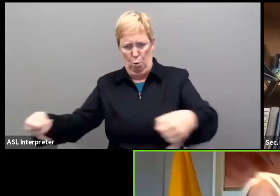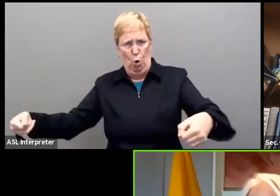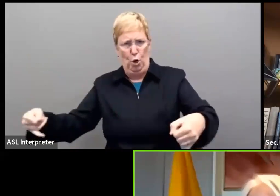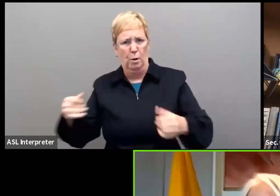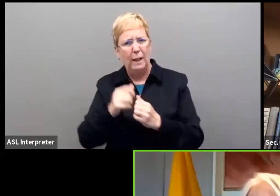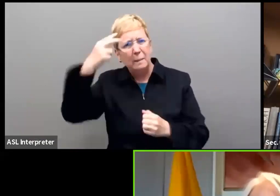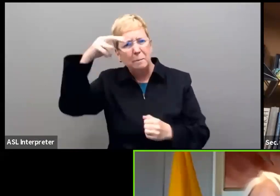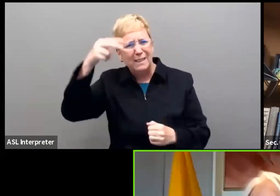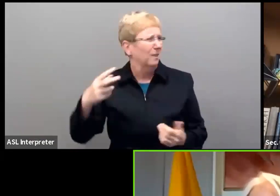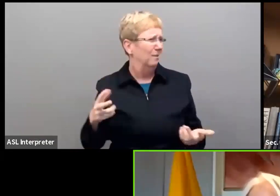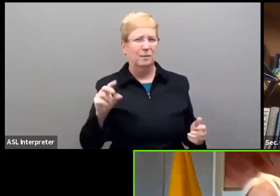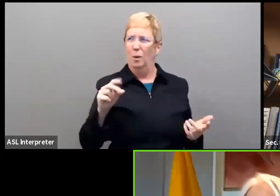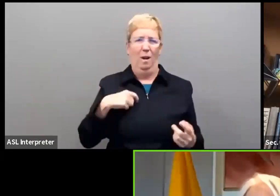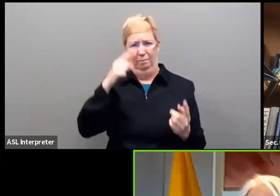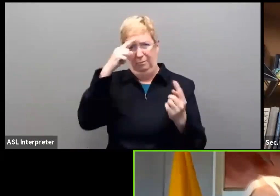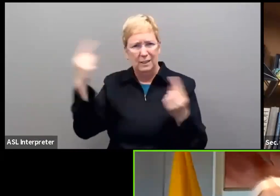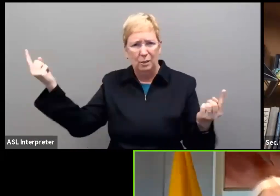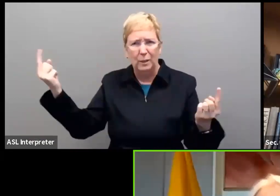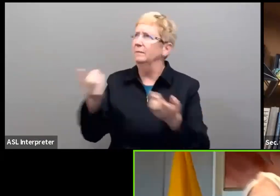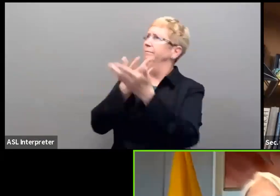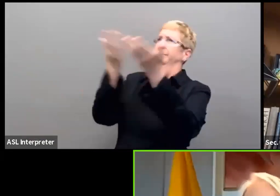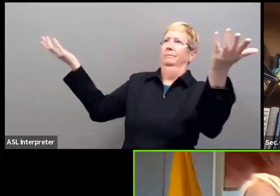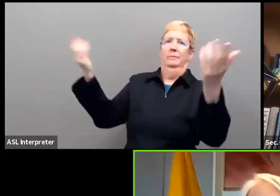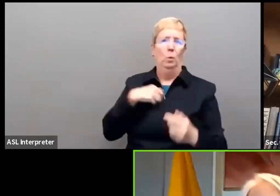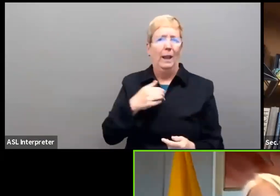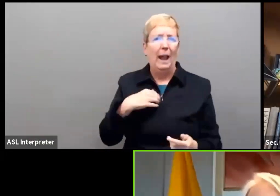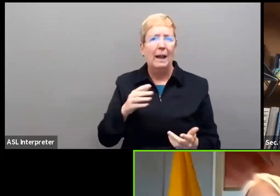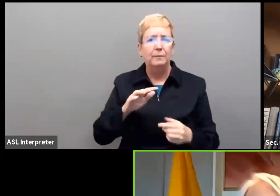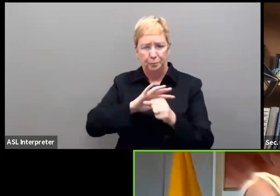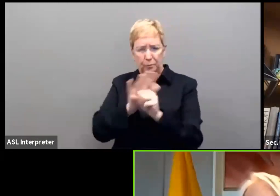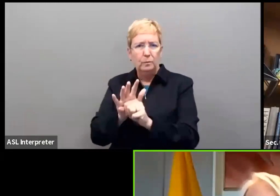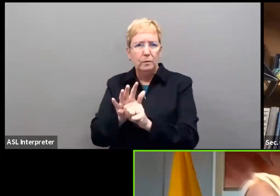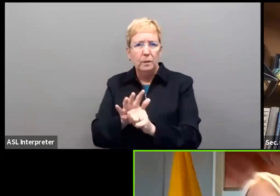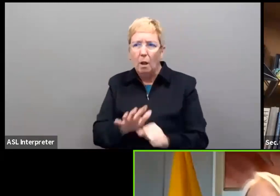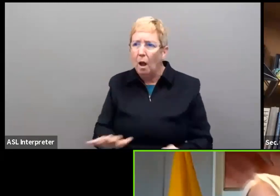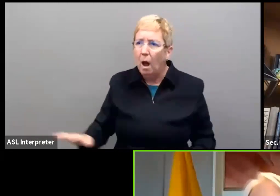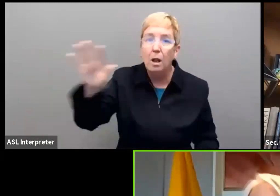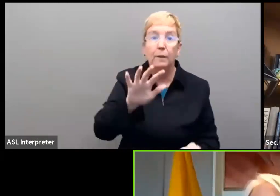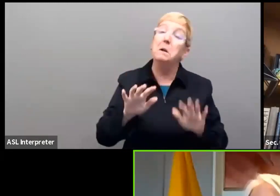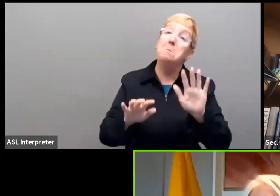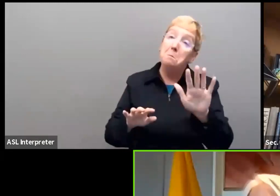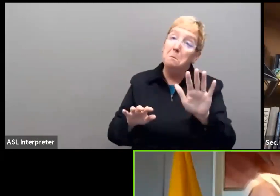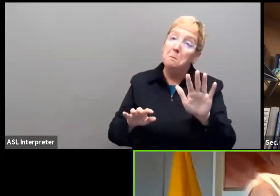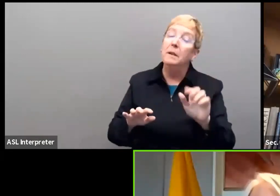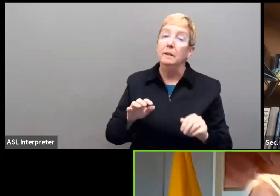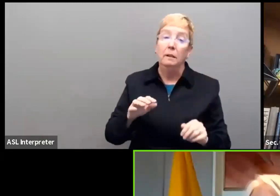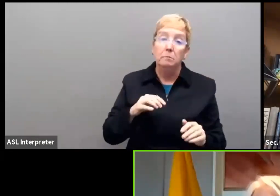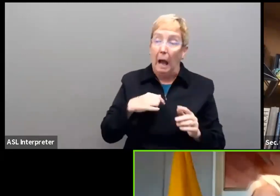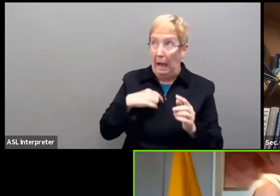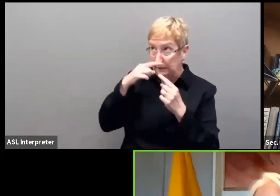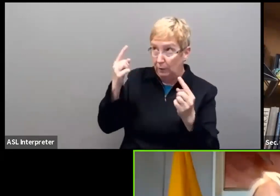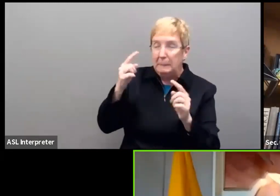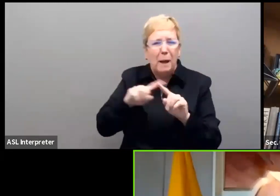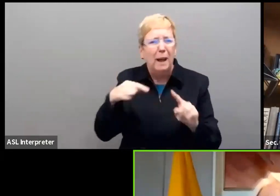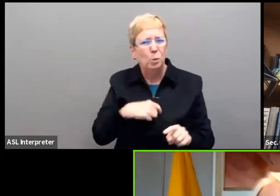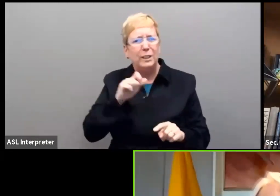estoy en desacuerdo con la declaración de que se está propagando por la frontera, podemos ver que COVID está en